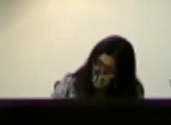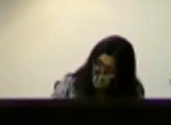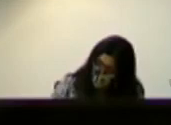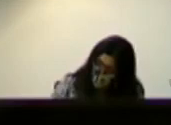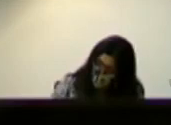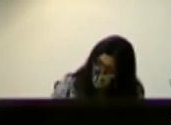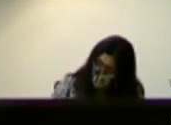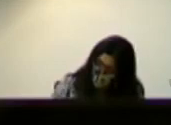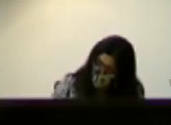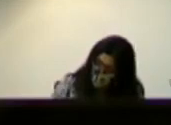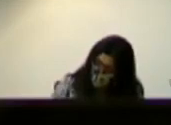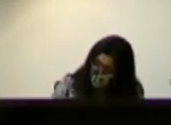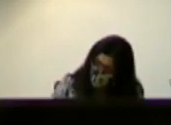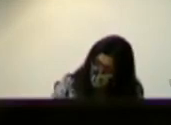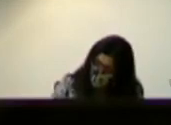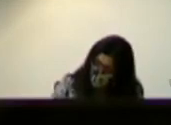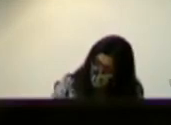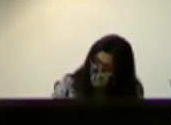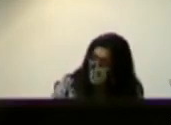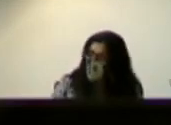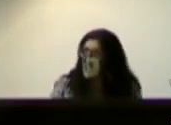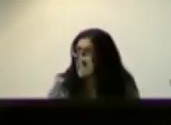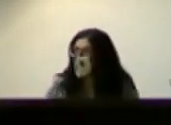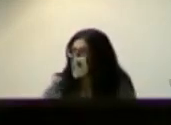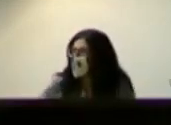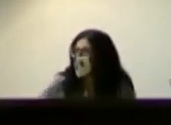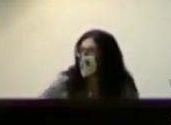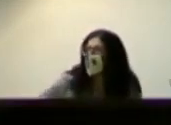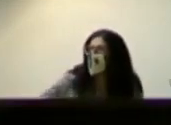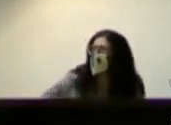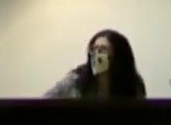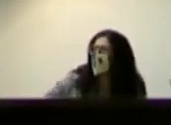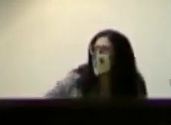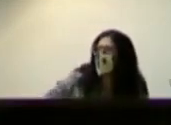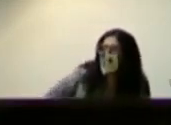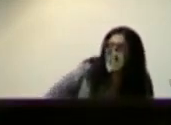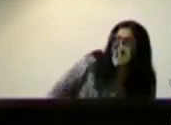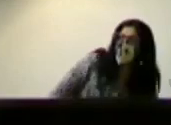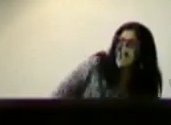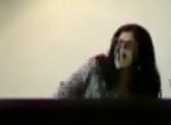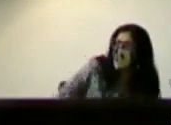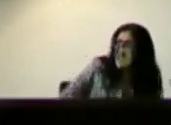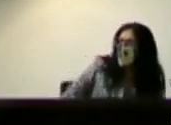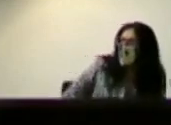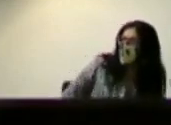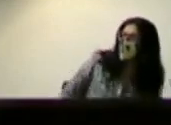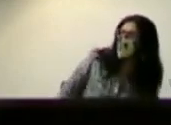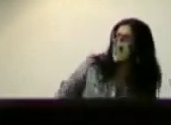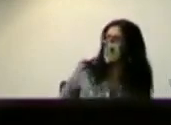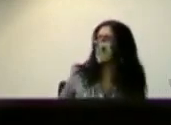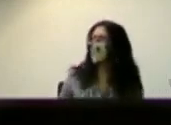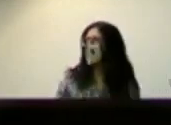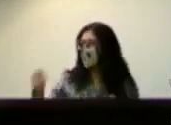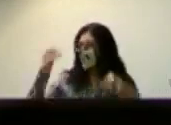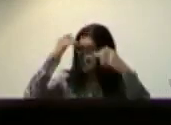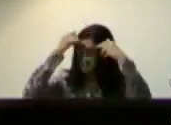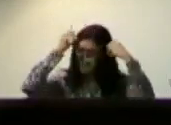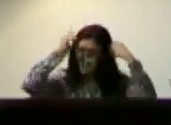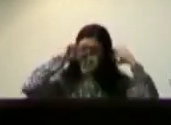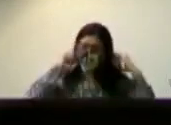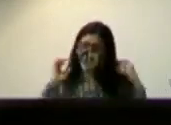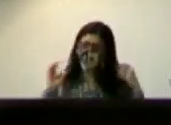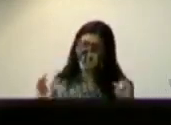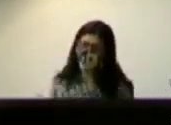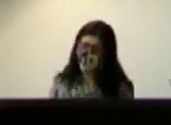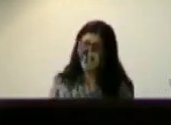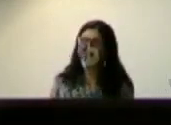¿Qué pasa? Este que me responde, presidente, ¿no entiendo? Sí, que conteste y te okay. Si antes que le conteste, lo que yo no tengo claro es que el